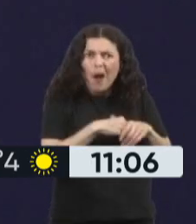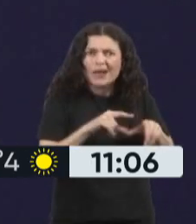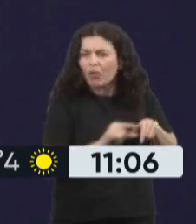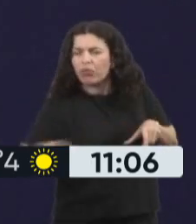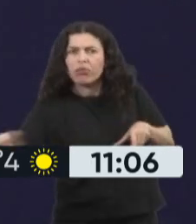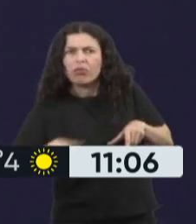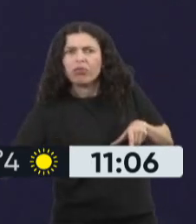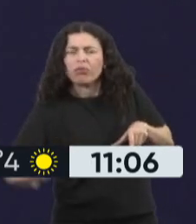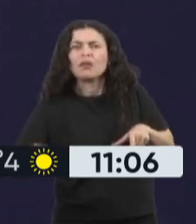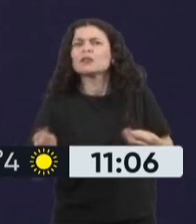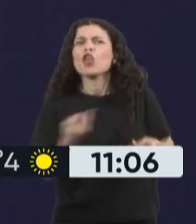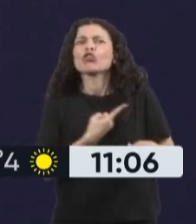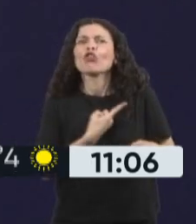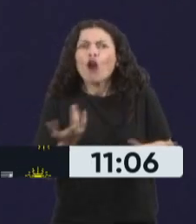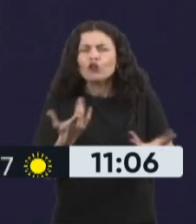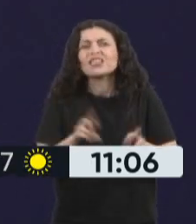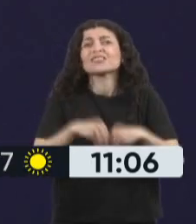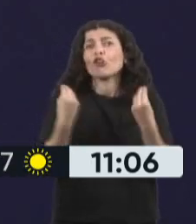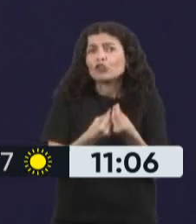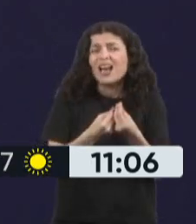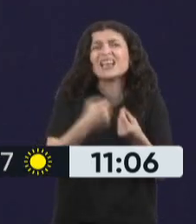que motivaron la denuncia asciende a la suma de